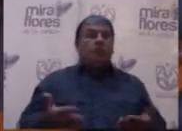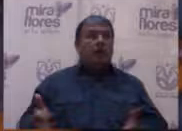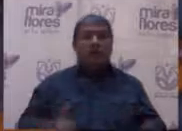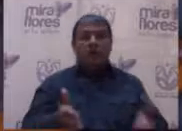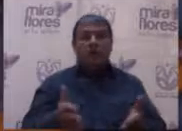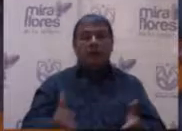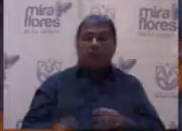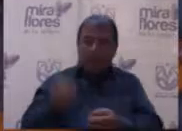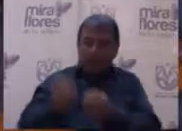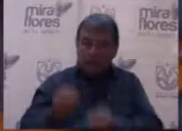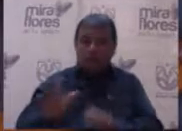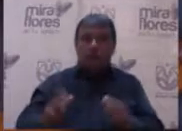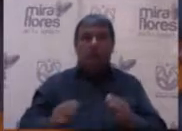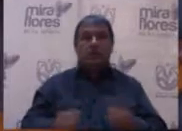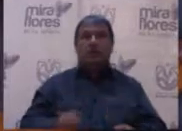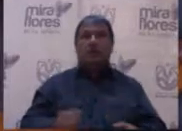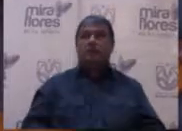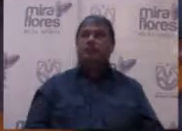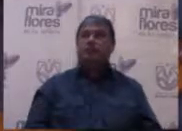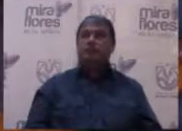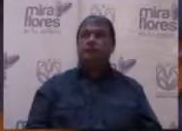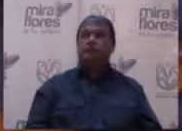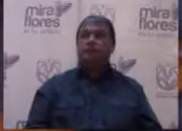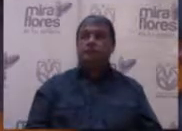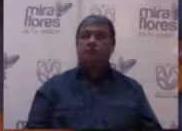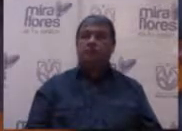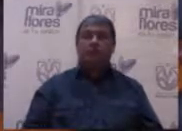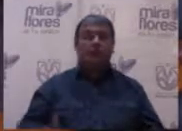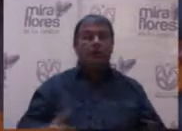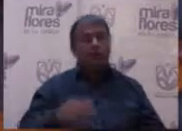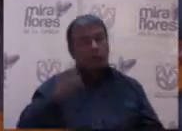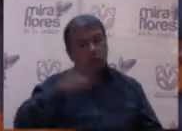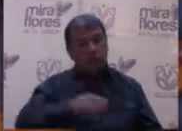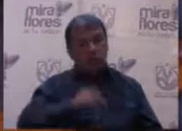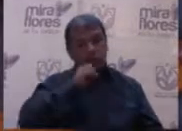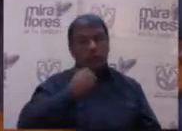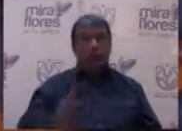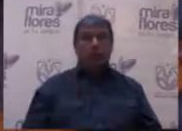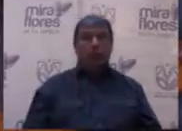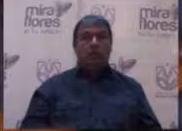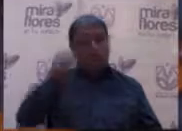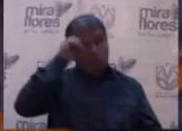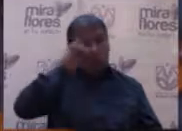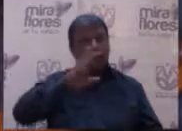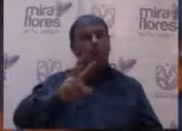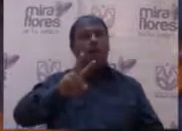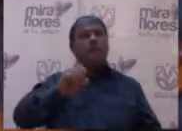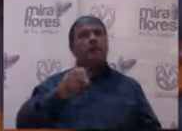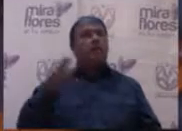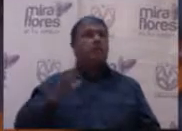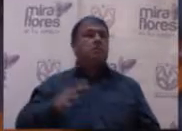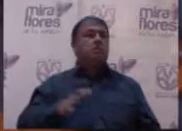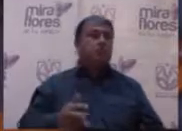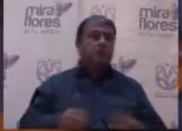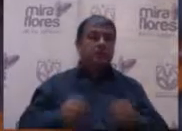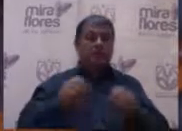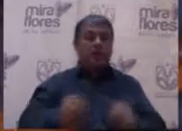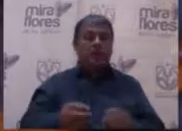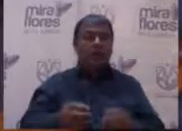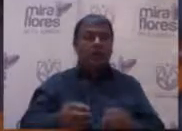de que le reparen el vehículo. Lo que sugerí hace como 20 días o más o menos era que se